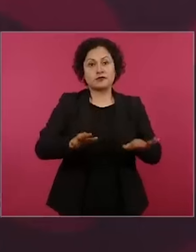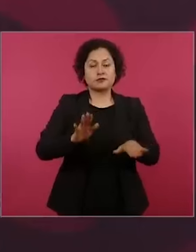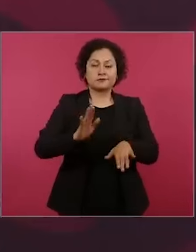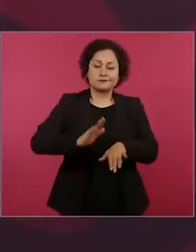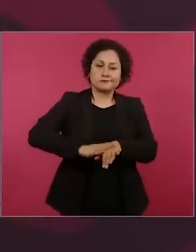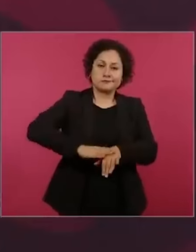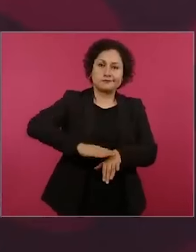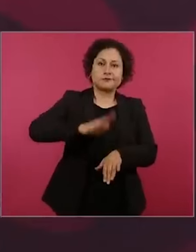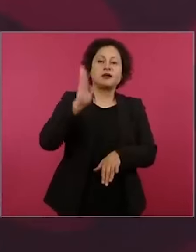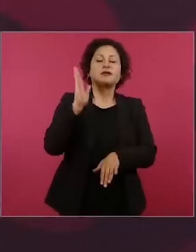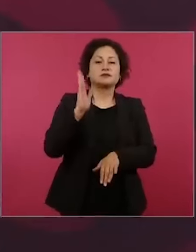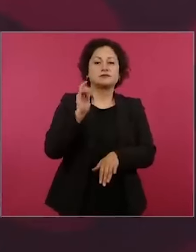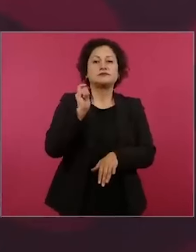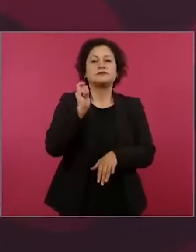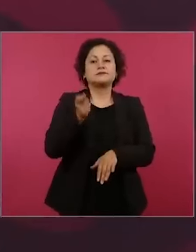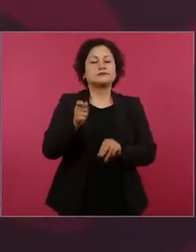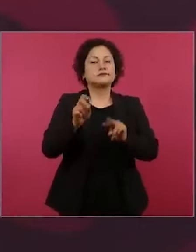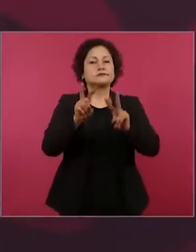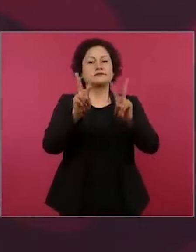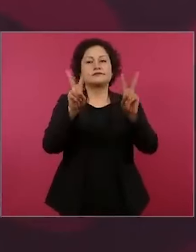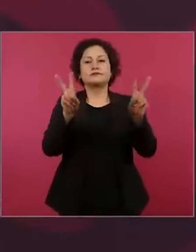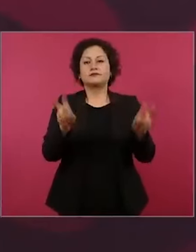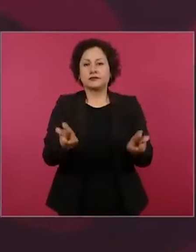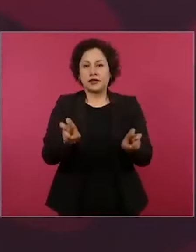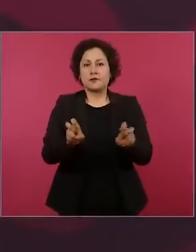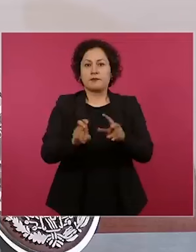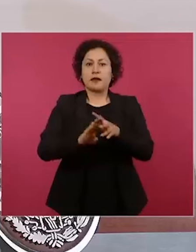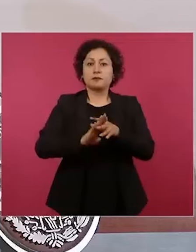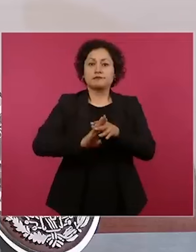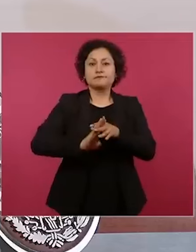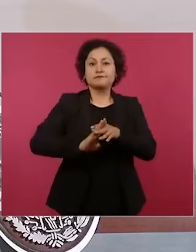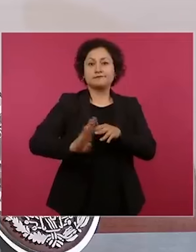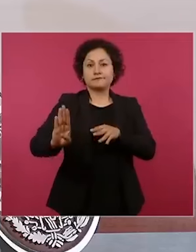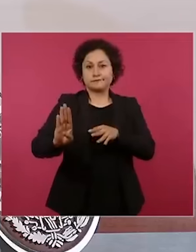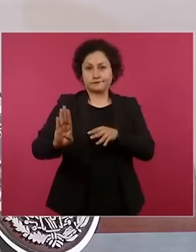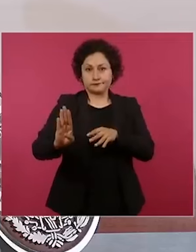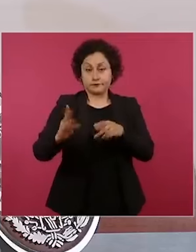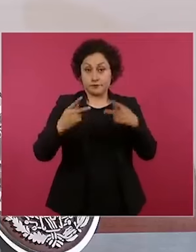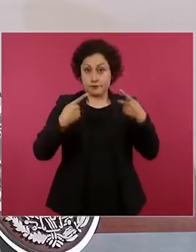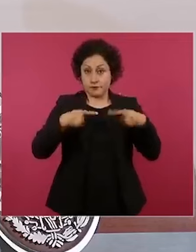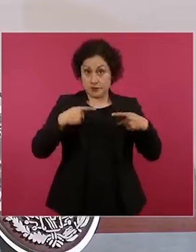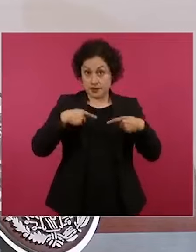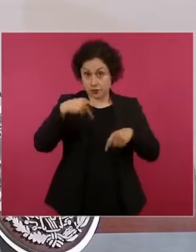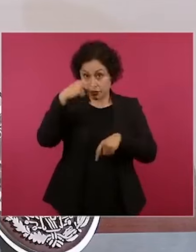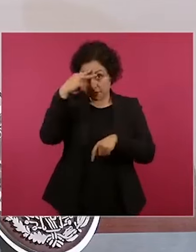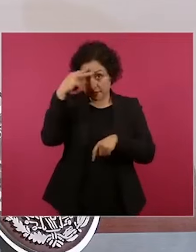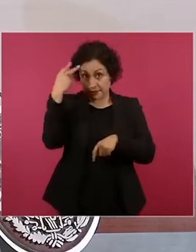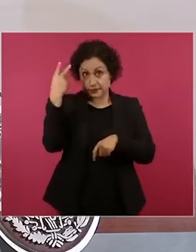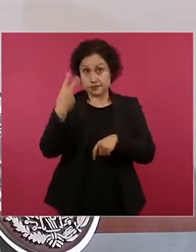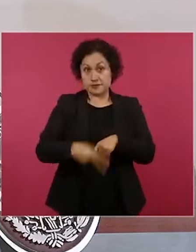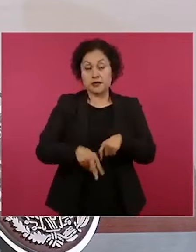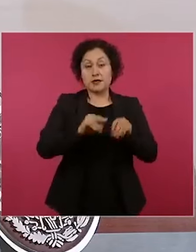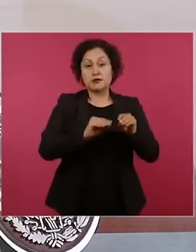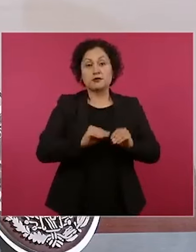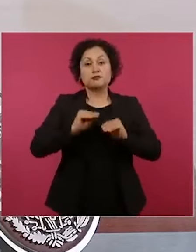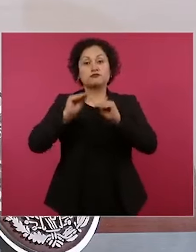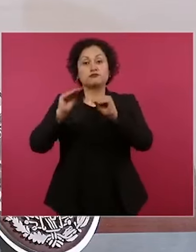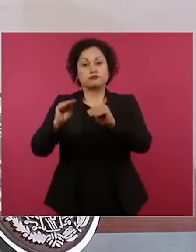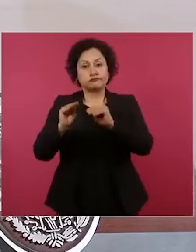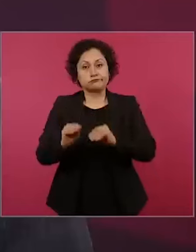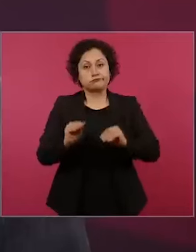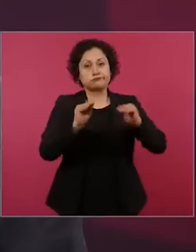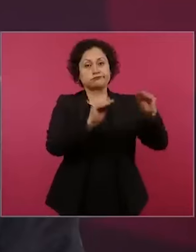el año pasado no generó ganancias al Banco Central por el manejo de las reservas y sus operaciones financieras, condición necesaria para